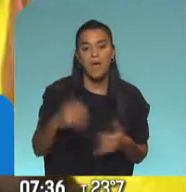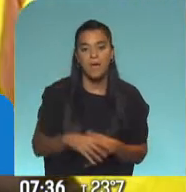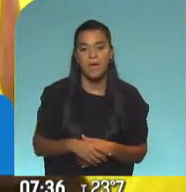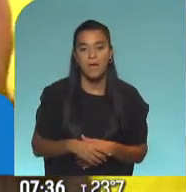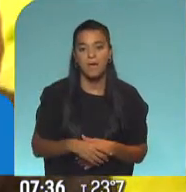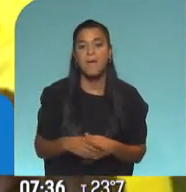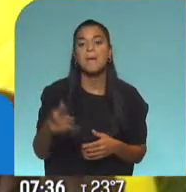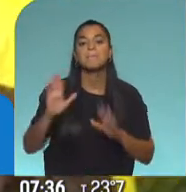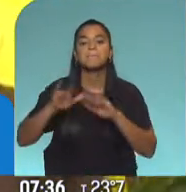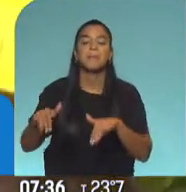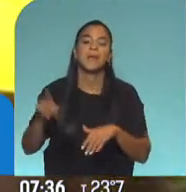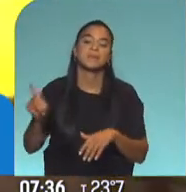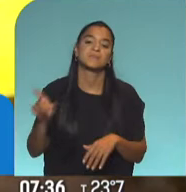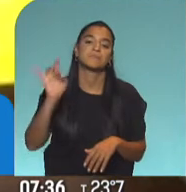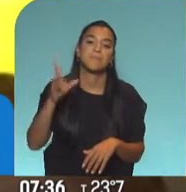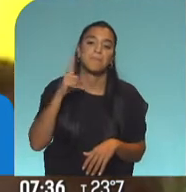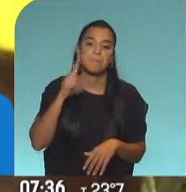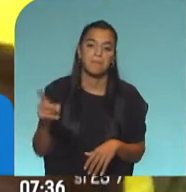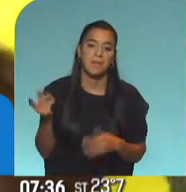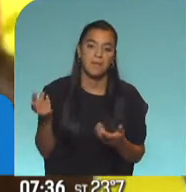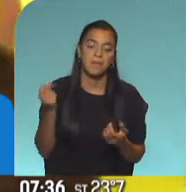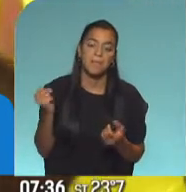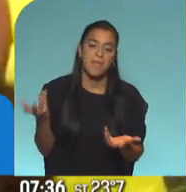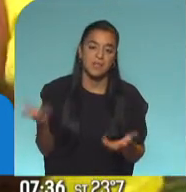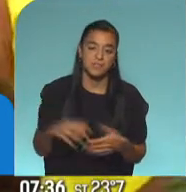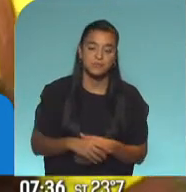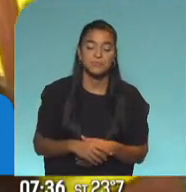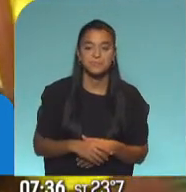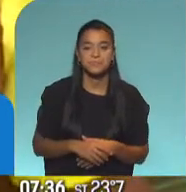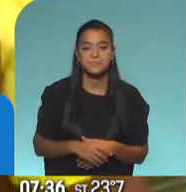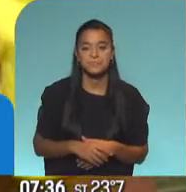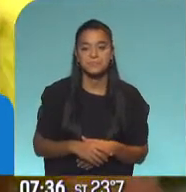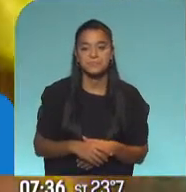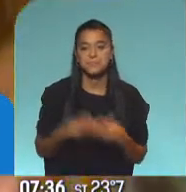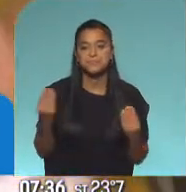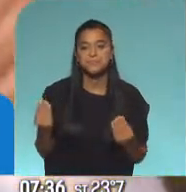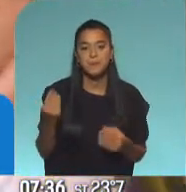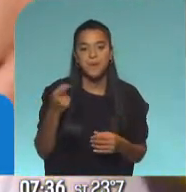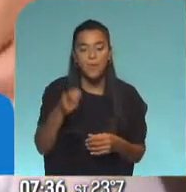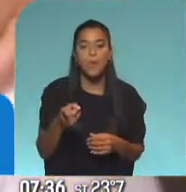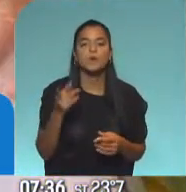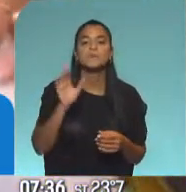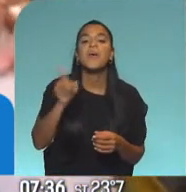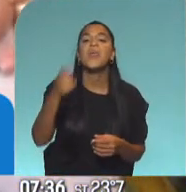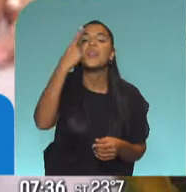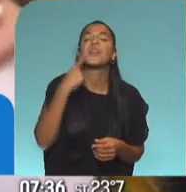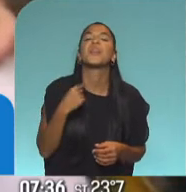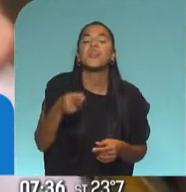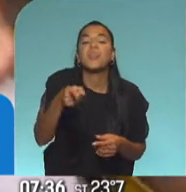La playa sola 1.000, ¿viste? Bueno, pero también tenés más el sol. Bueno, contame, ¿a vos qué te gusta más hacer los